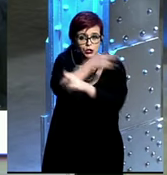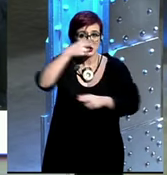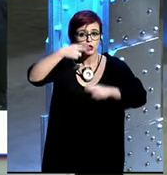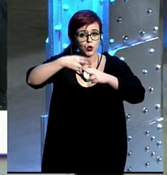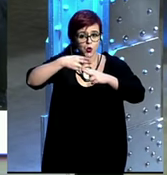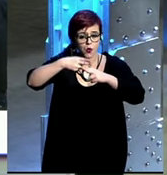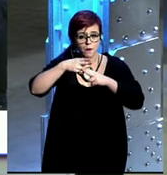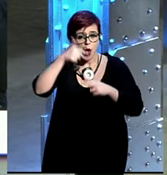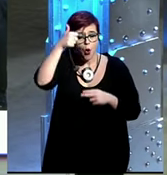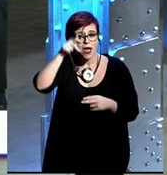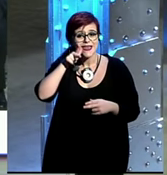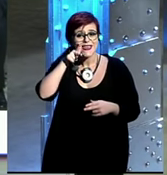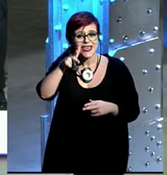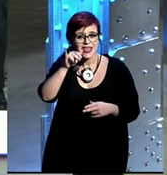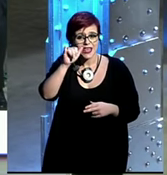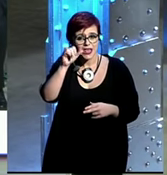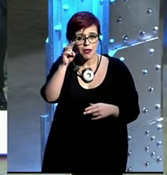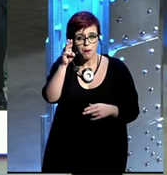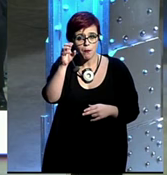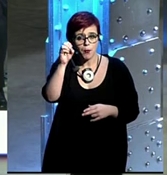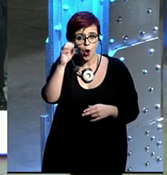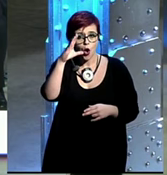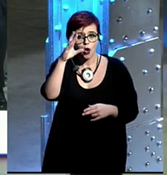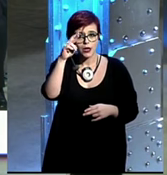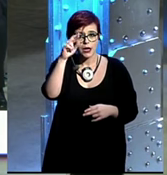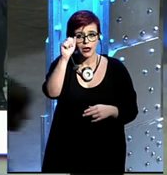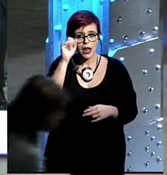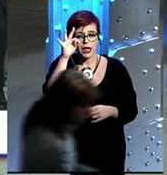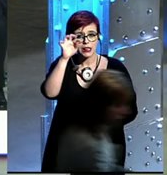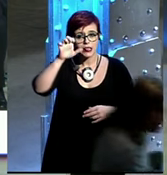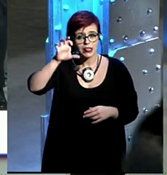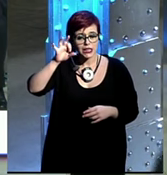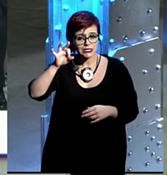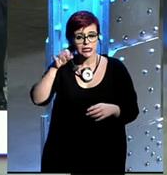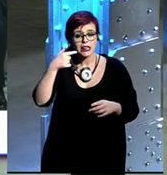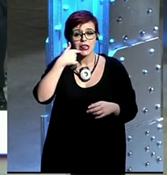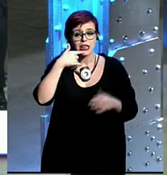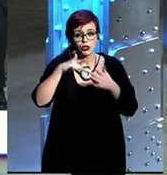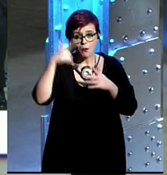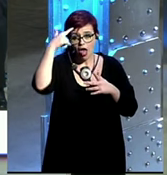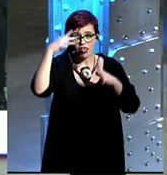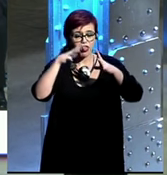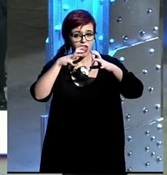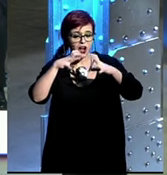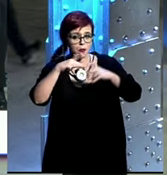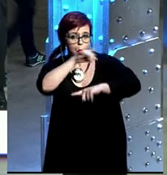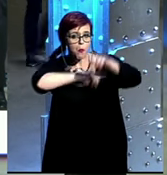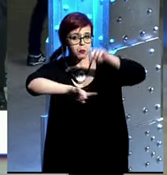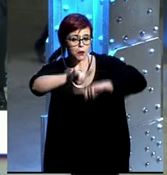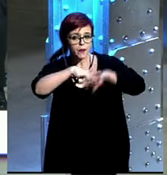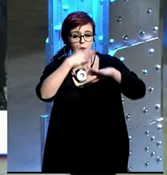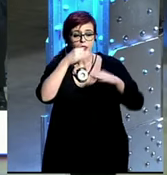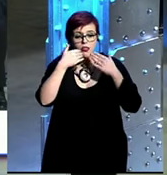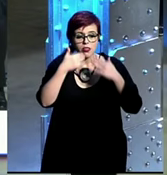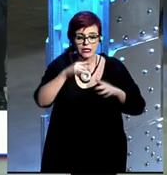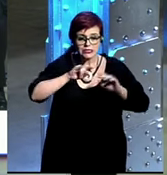la depresión con los mismos términos aproximados que utilizamos hoy. Decía que era una disfunción orgánica del cerebro que podría tratarse con remedios